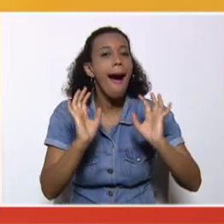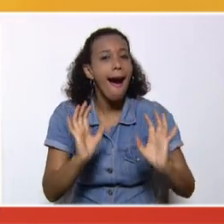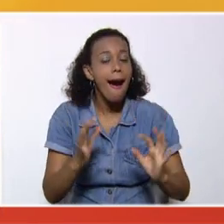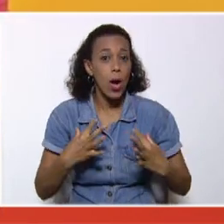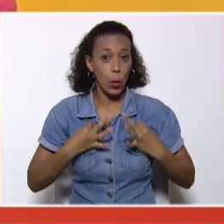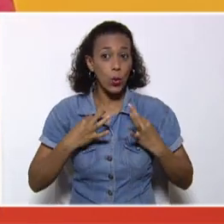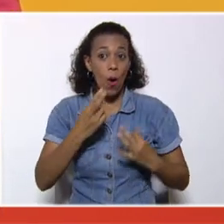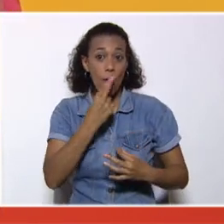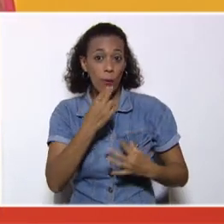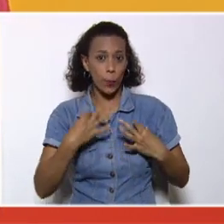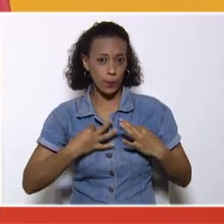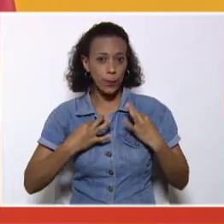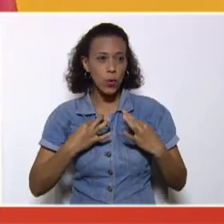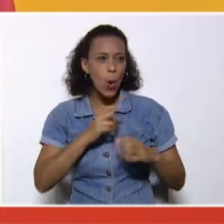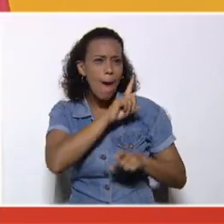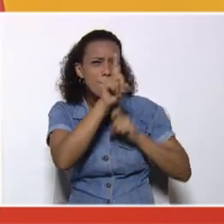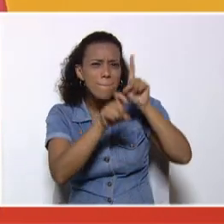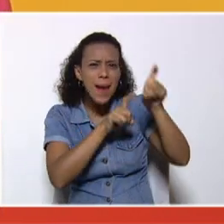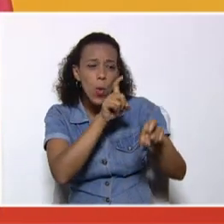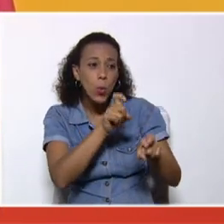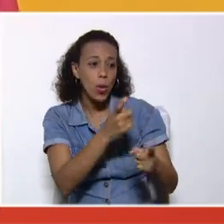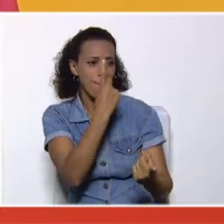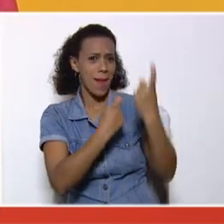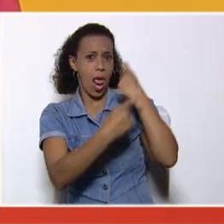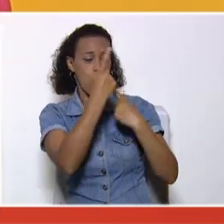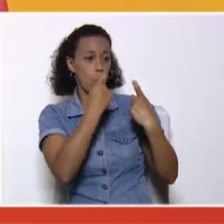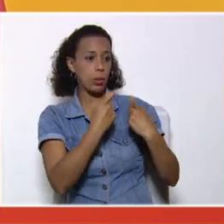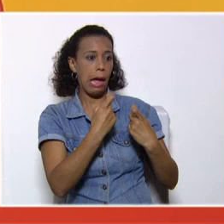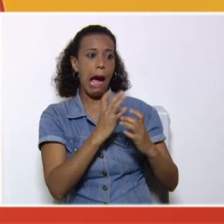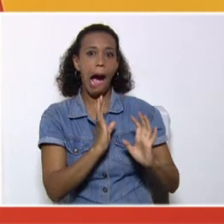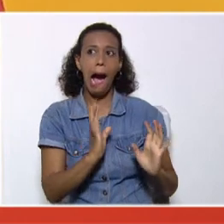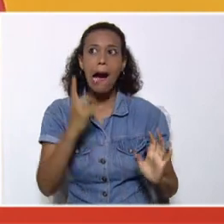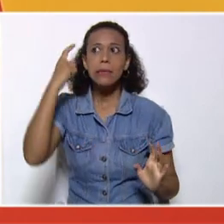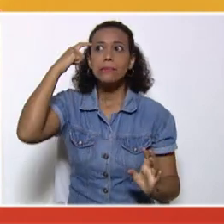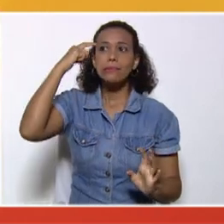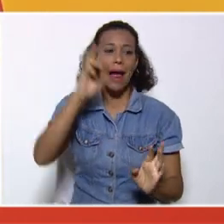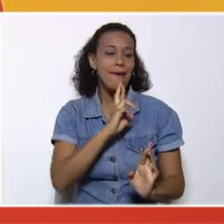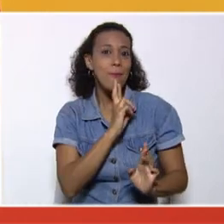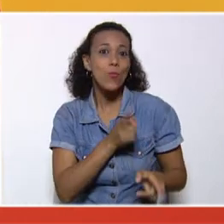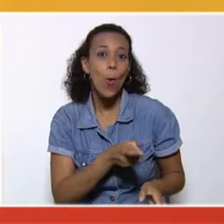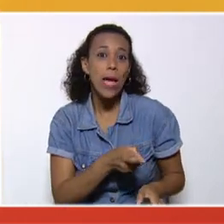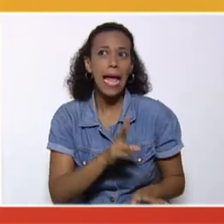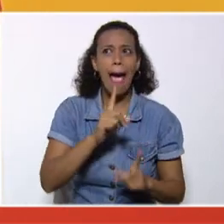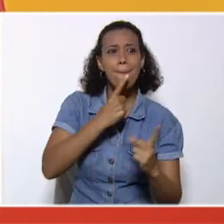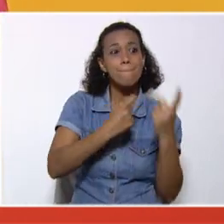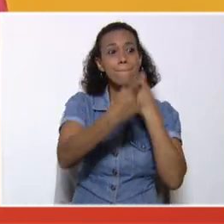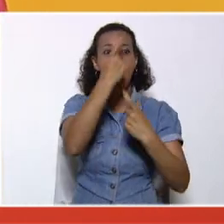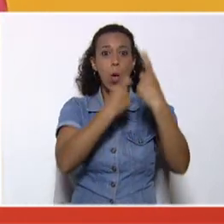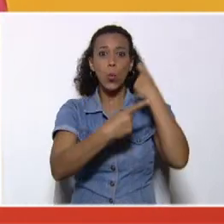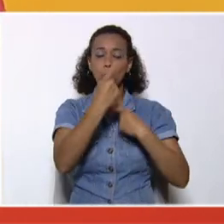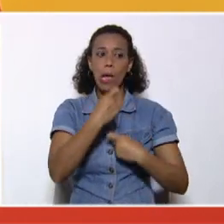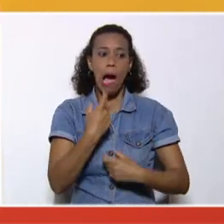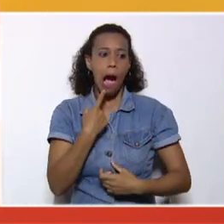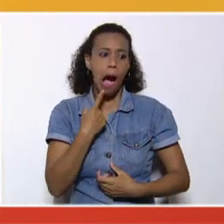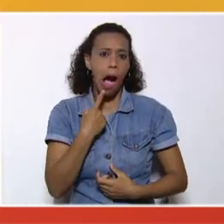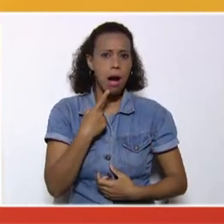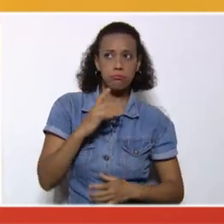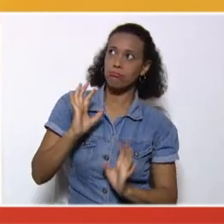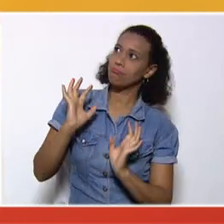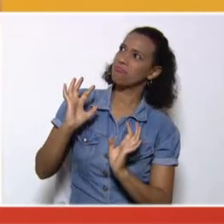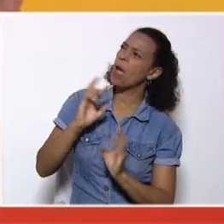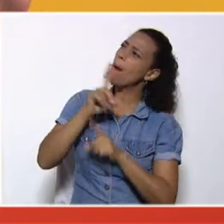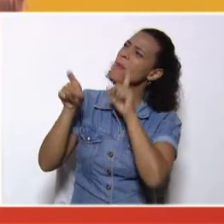podemos estar con esas preguntas generadoras, esas preguntas que motivan a dar una respuesta a la niña y el niño, como ¿qué